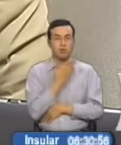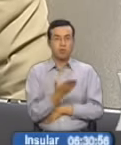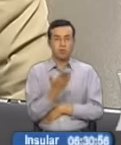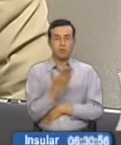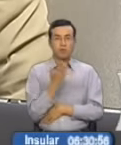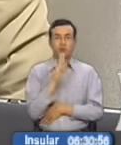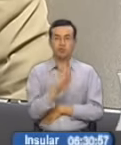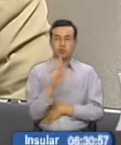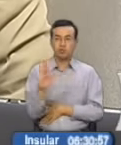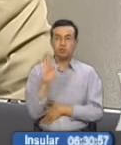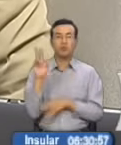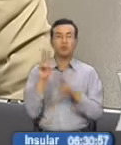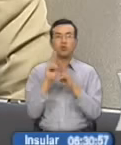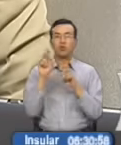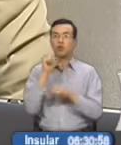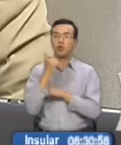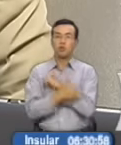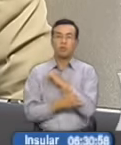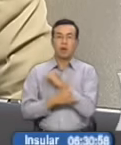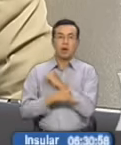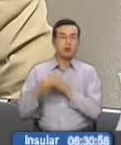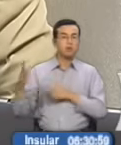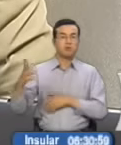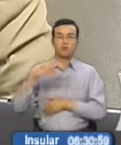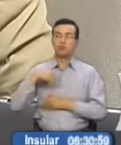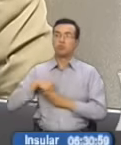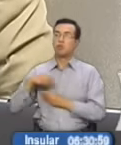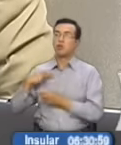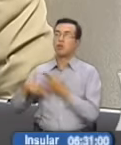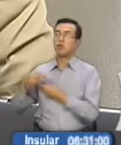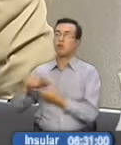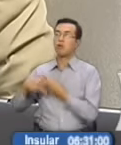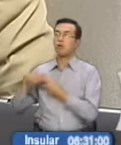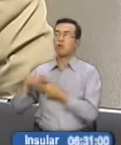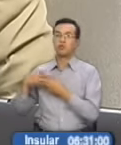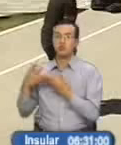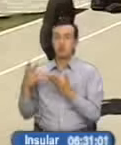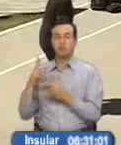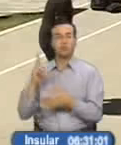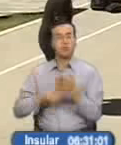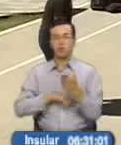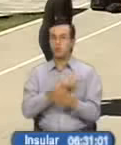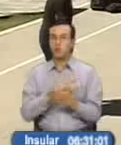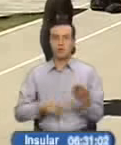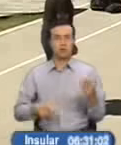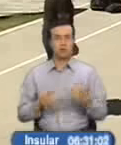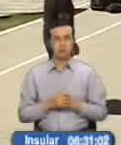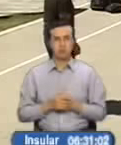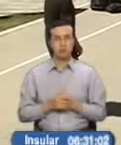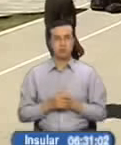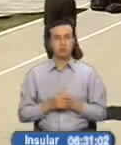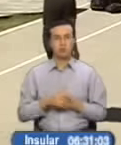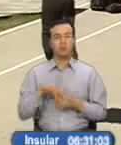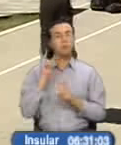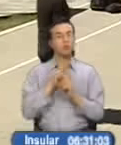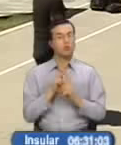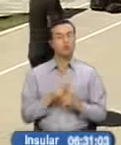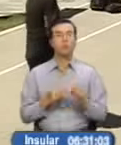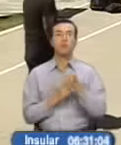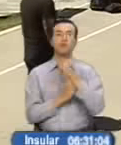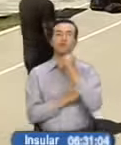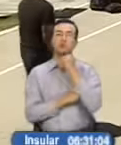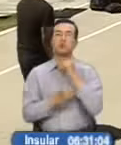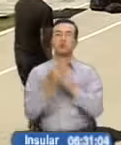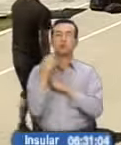realizar transacciones con sociedades domiciliadas constituidas o ubicadas en paraísos fiscales. La propuesta plantea entre varios puntos fortalecer